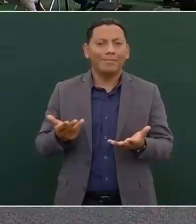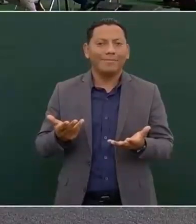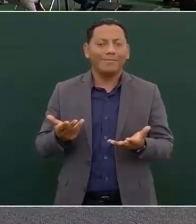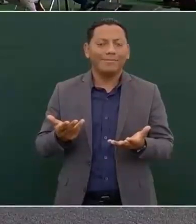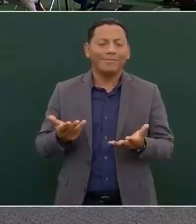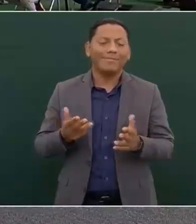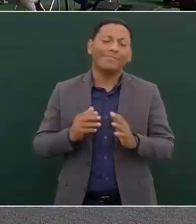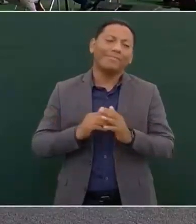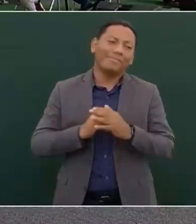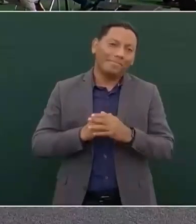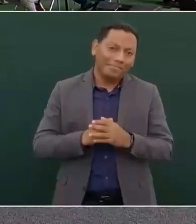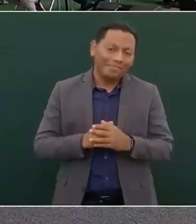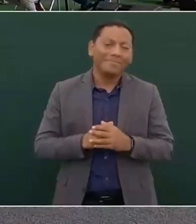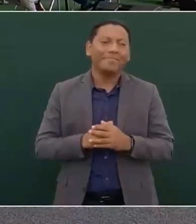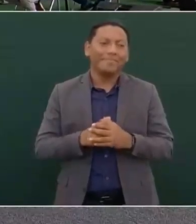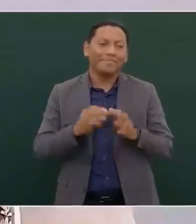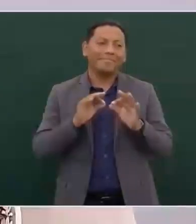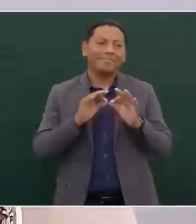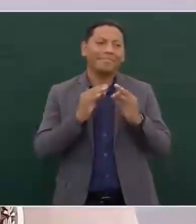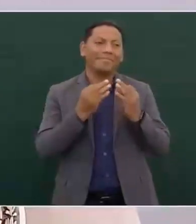De todas maneras,